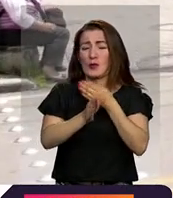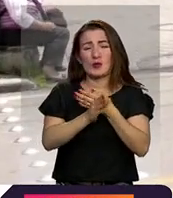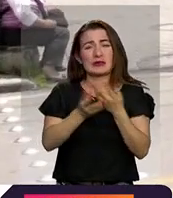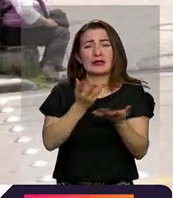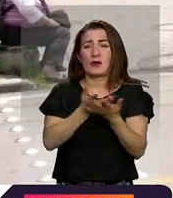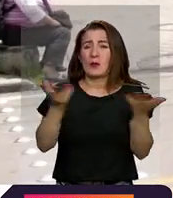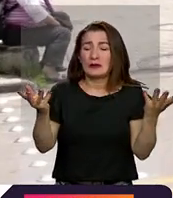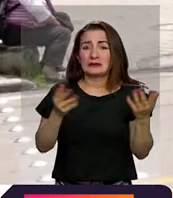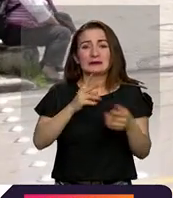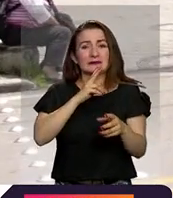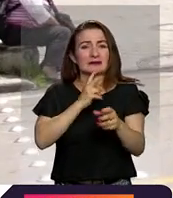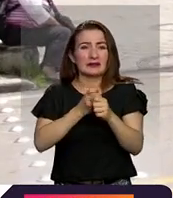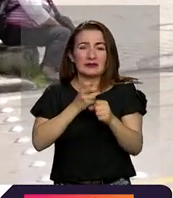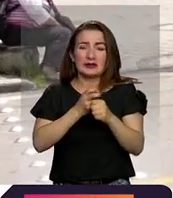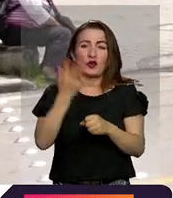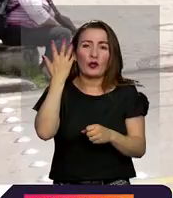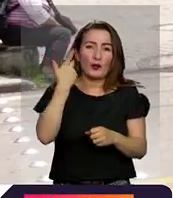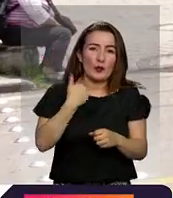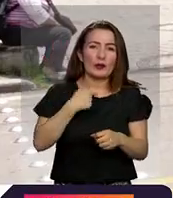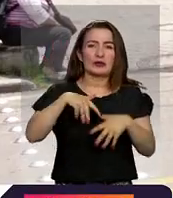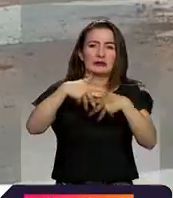y afrontando día tras día.